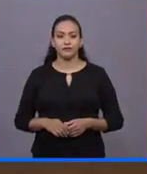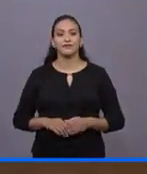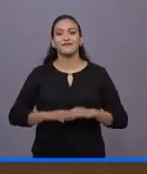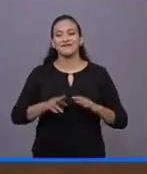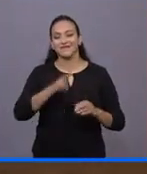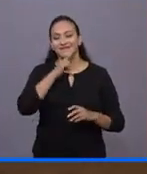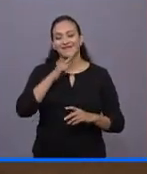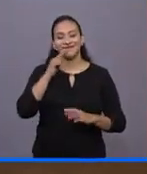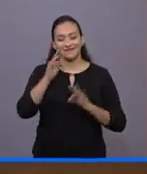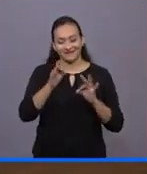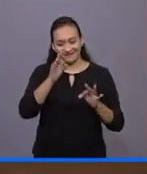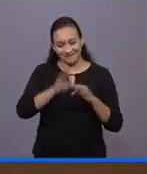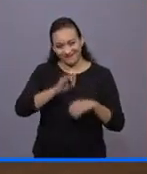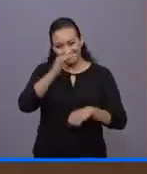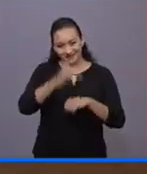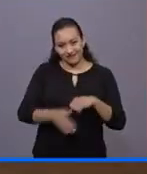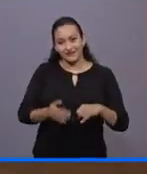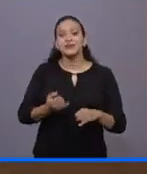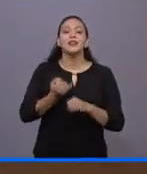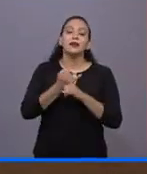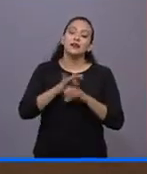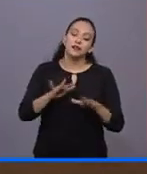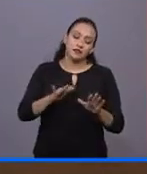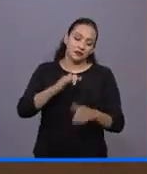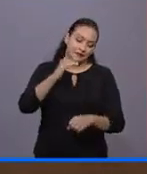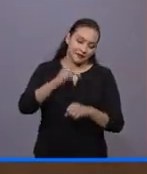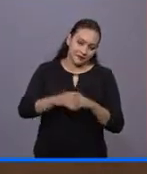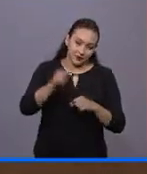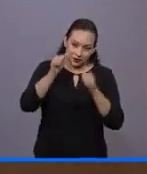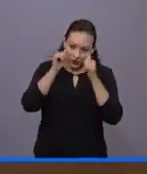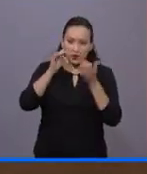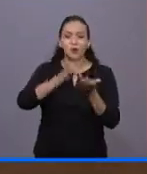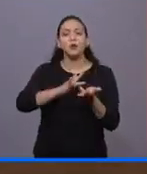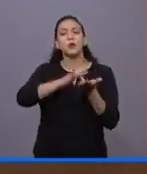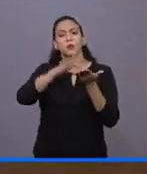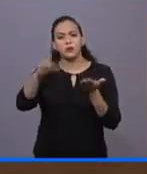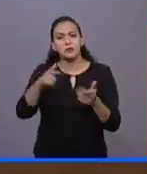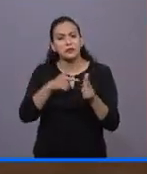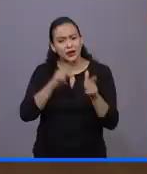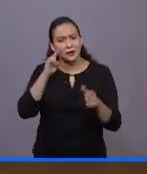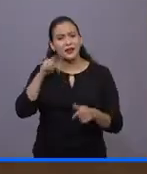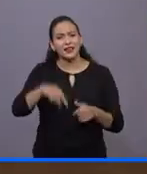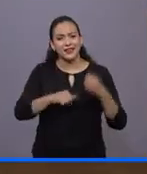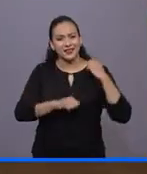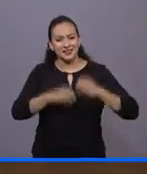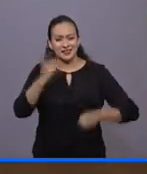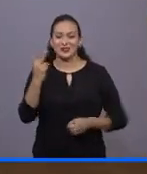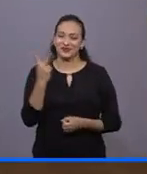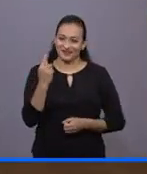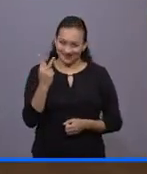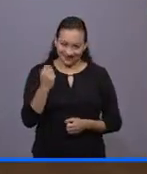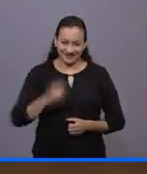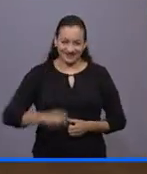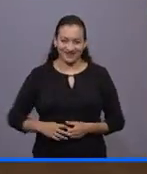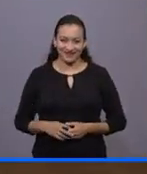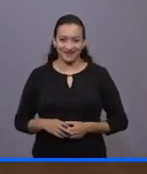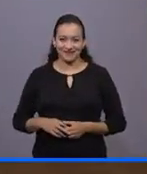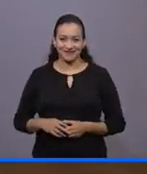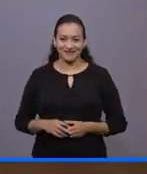Llegamos al final de este corte informativo. Agradecemos que nos haya acompañado. Le invitamos a permanecer en la programación de